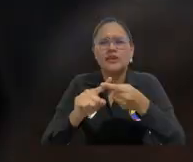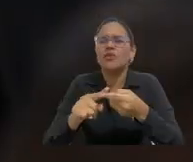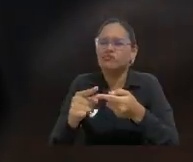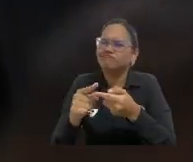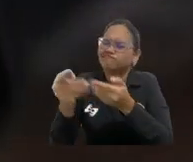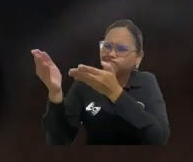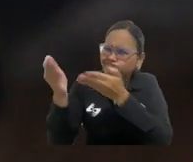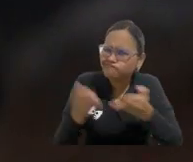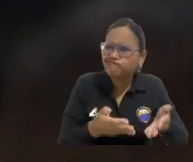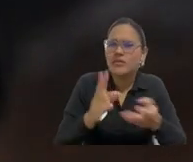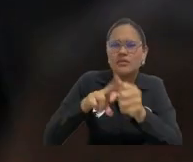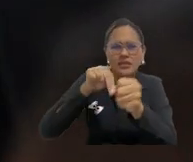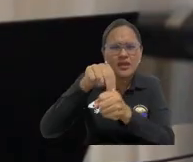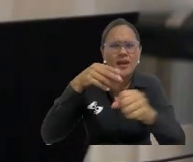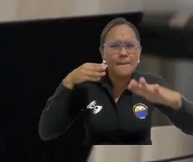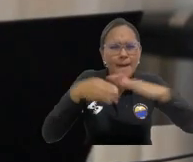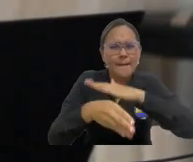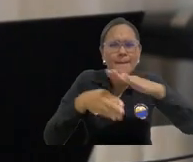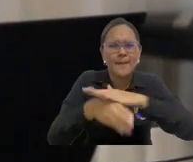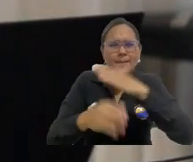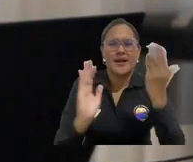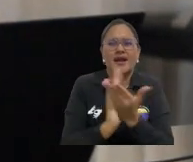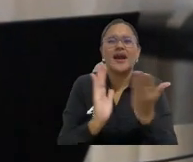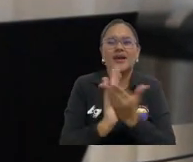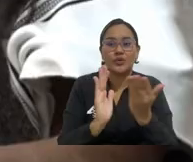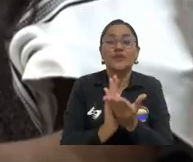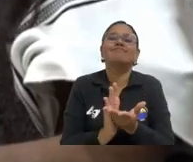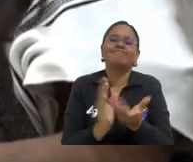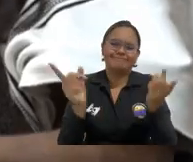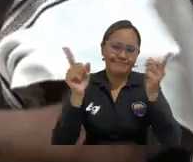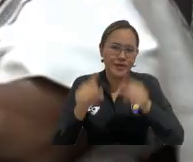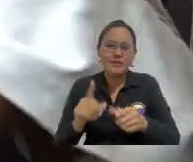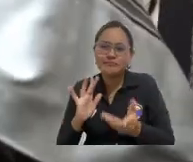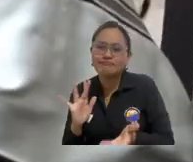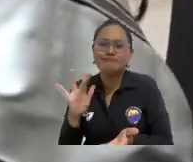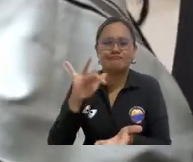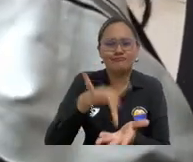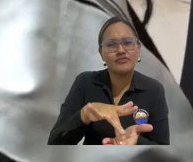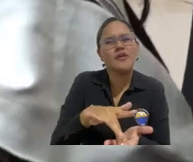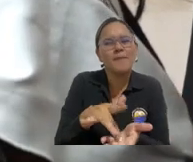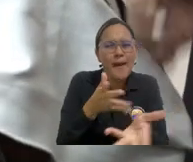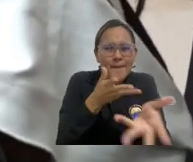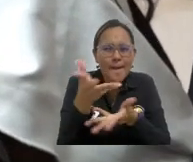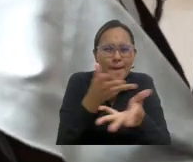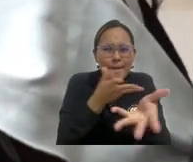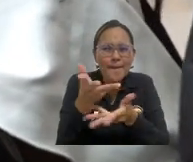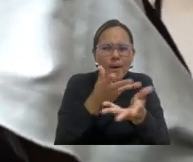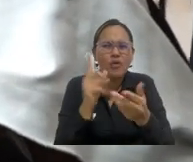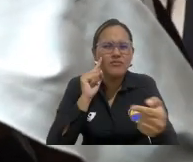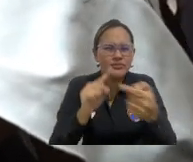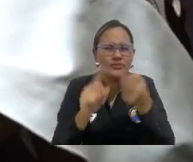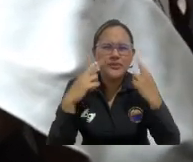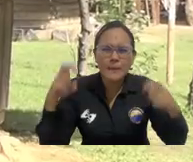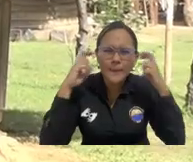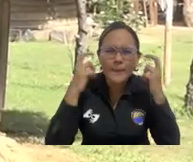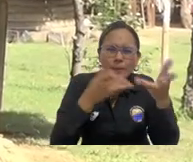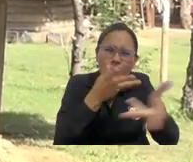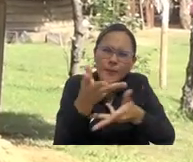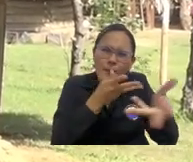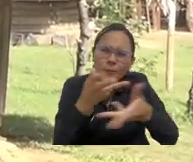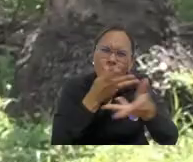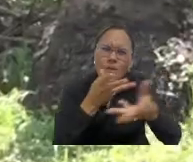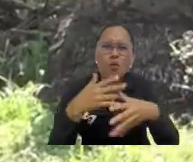oportunidades de acceso a la educación superior para los jóvenes indígenas y con esta visita ratifica su compromiso con el intercambio de